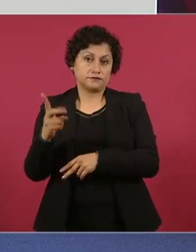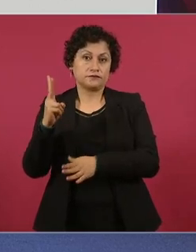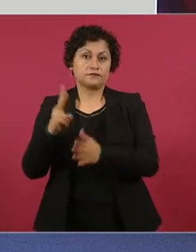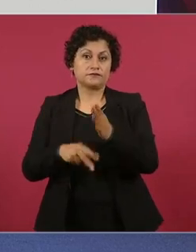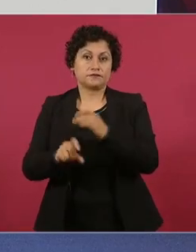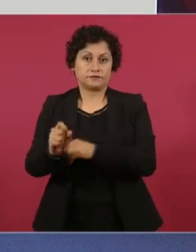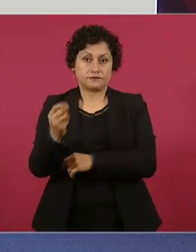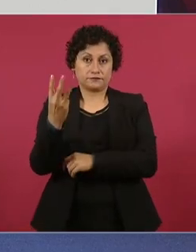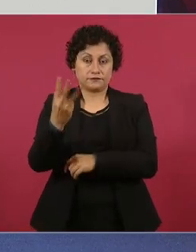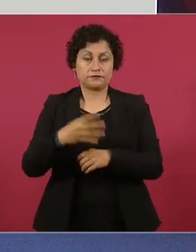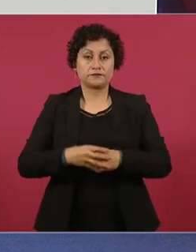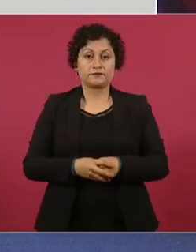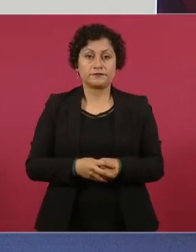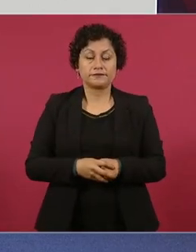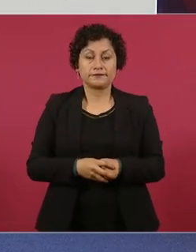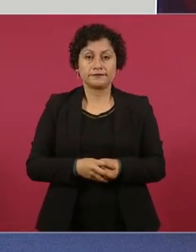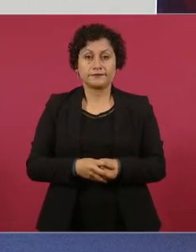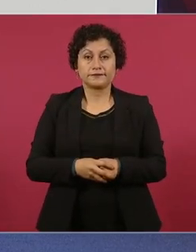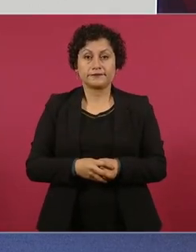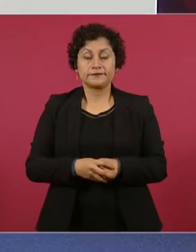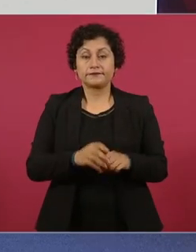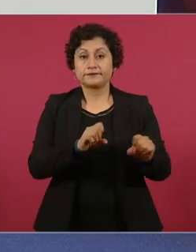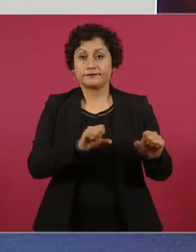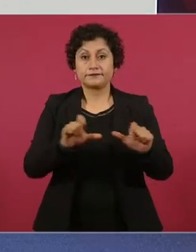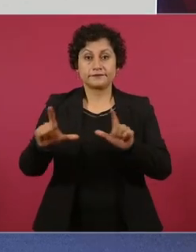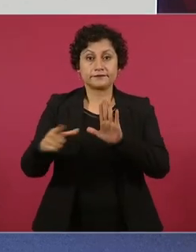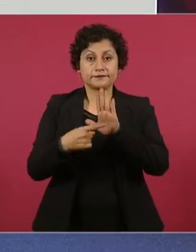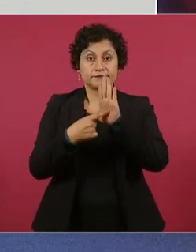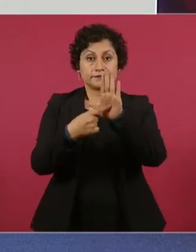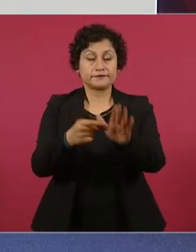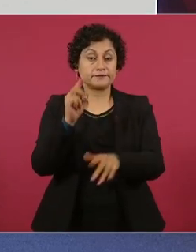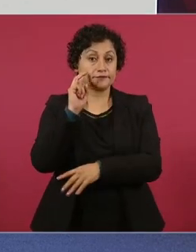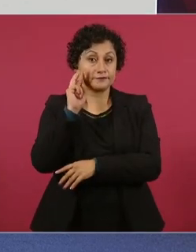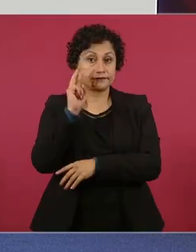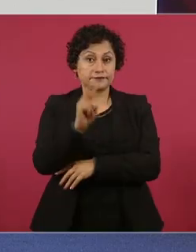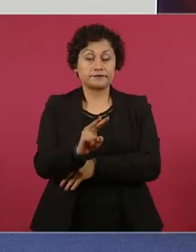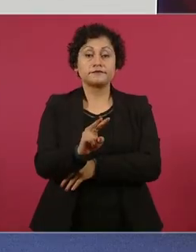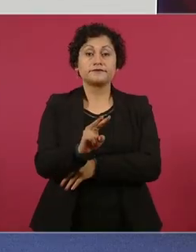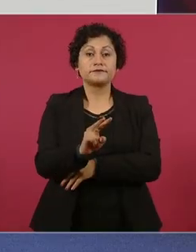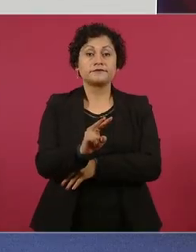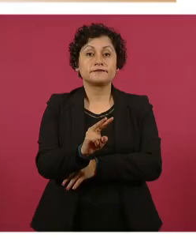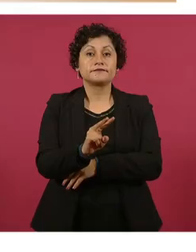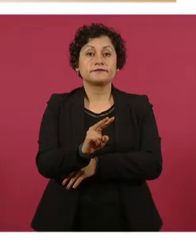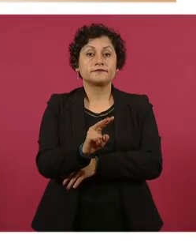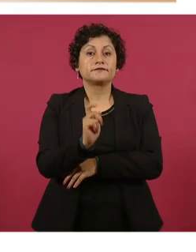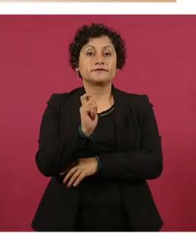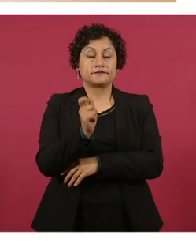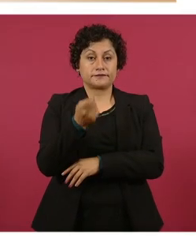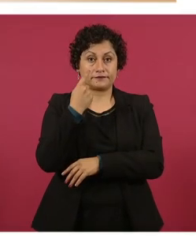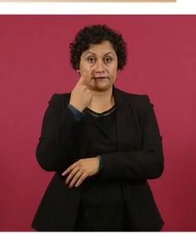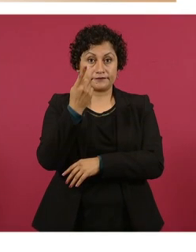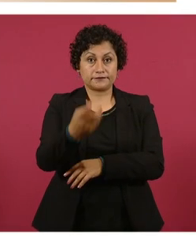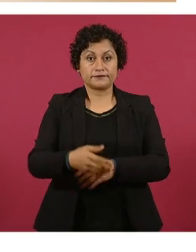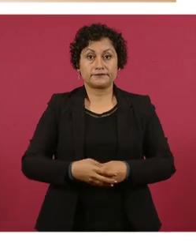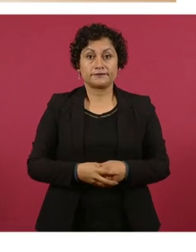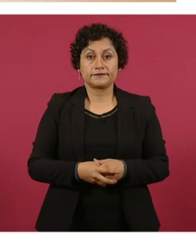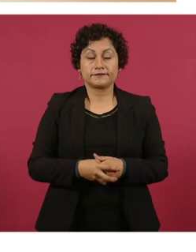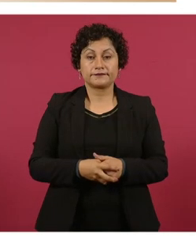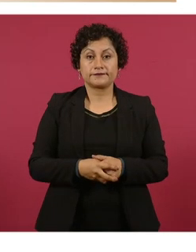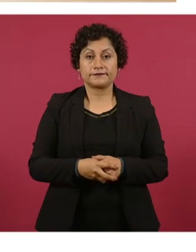En la primera lámina presentamos la incidencia delictiva del Fuero Federal